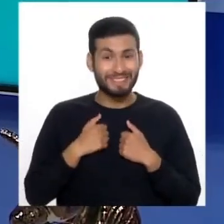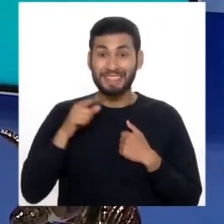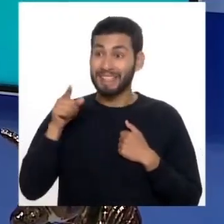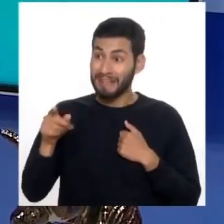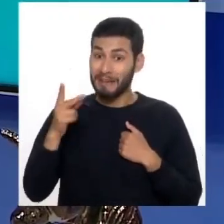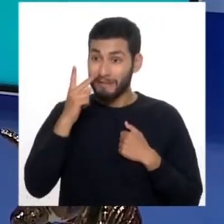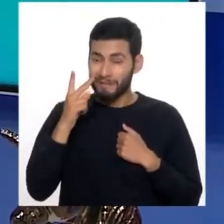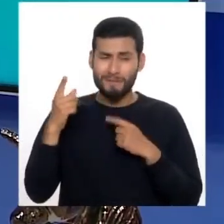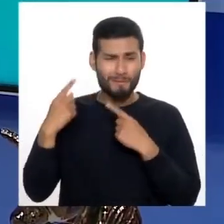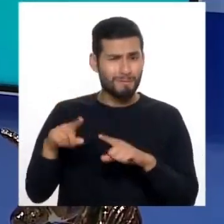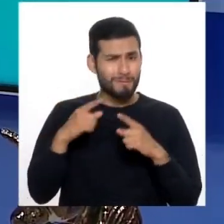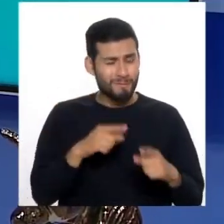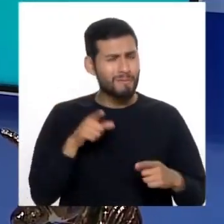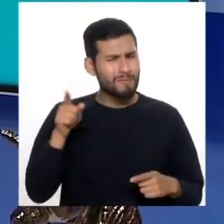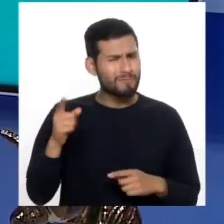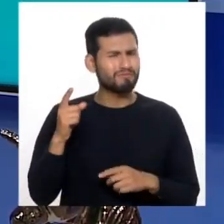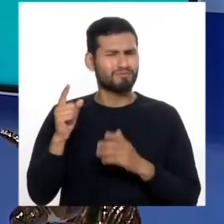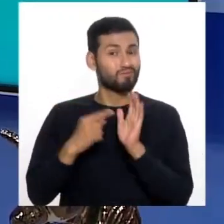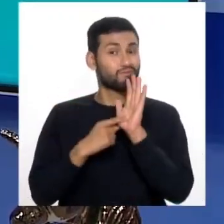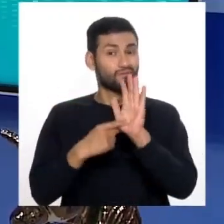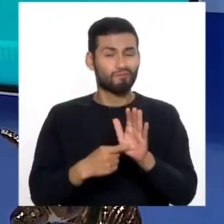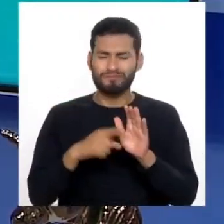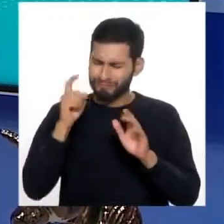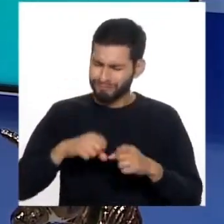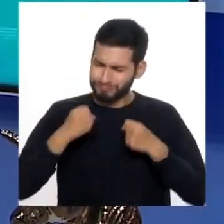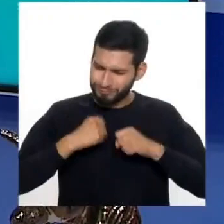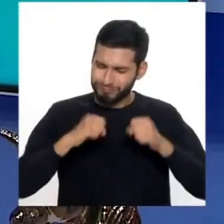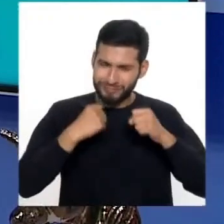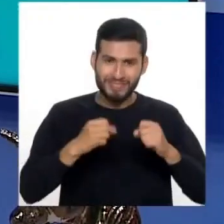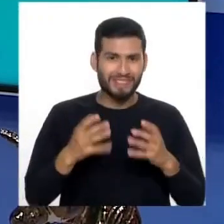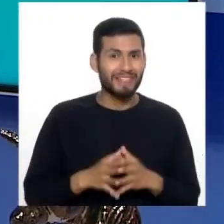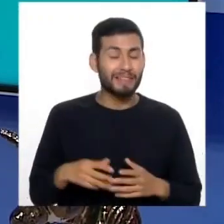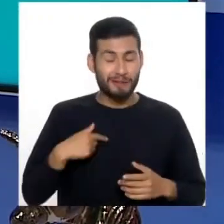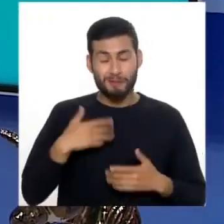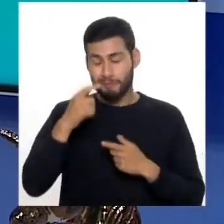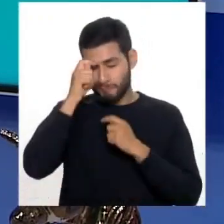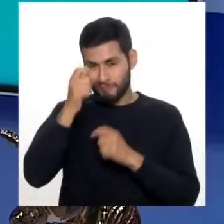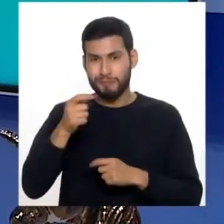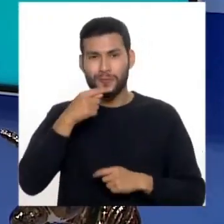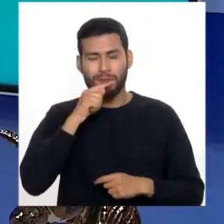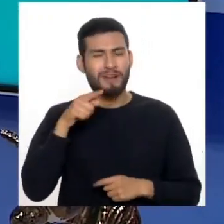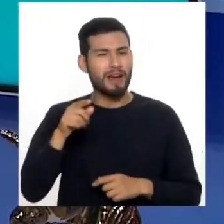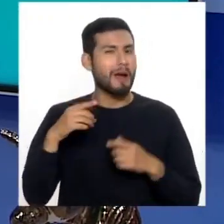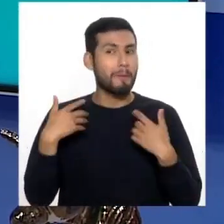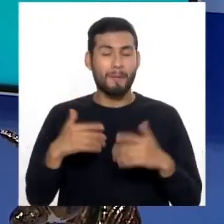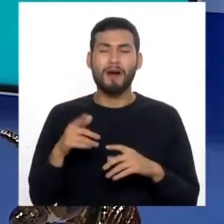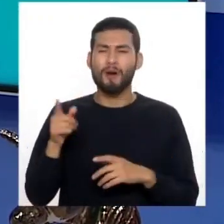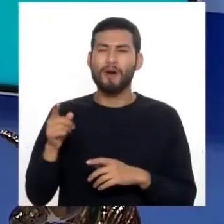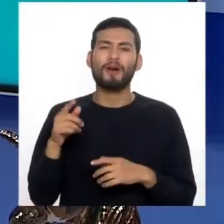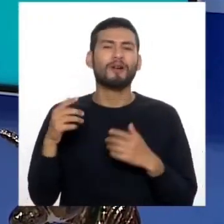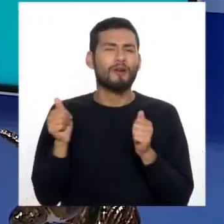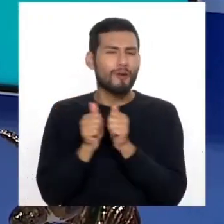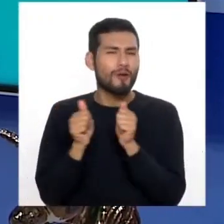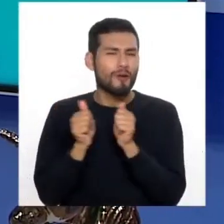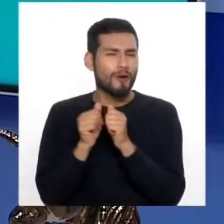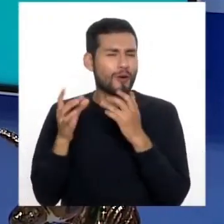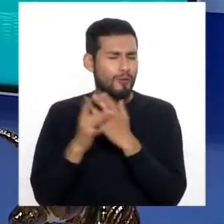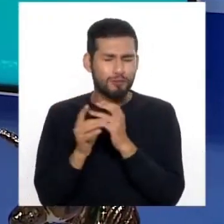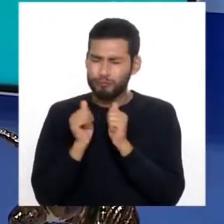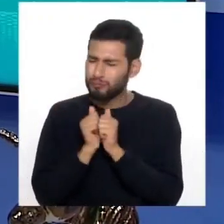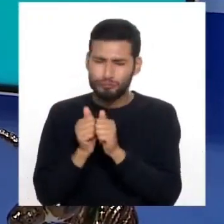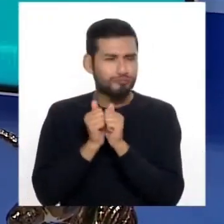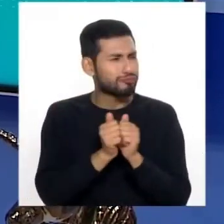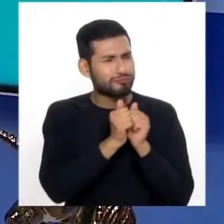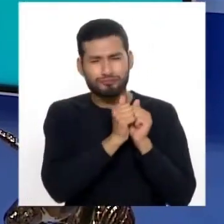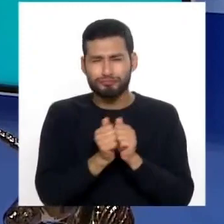que has vivido, nos enseñas que hay que seguir para adelante. Y también quiero saludar a esa mujer maravillosa que estuvo contigo a tu lado